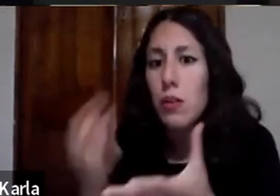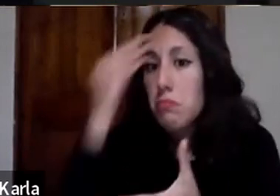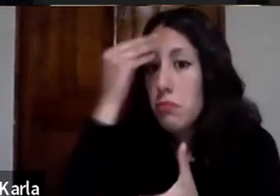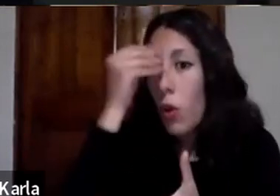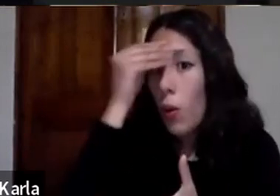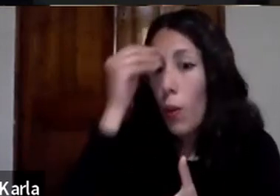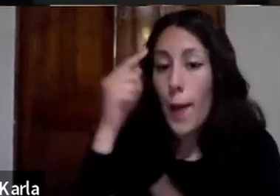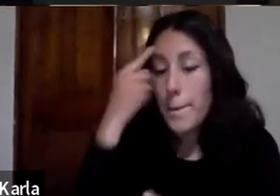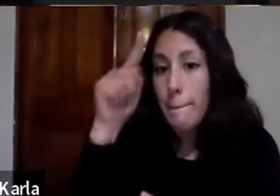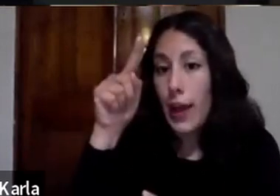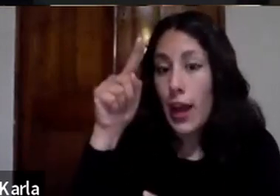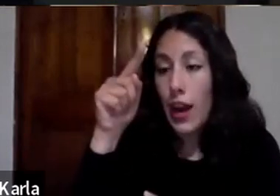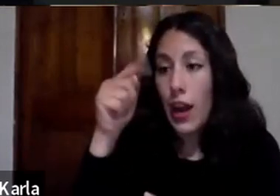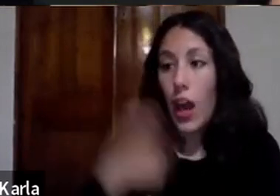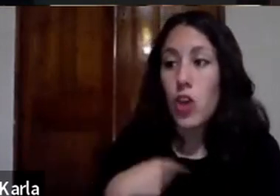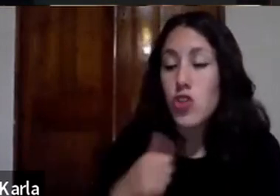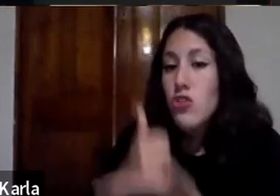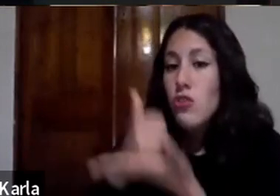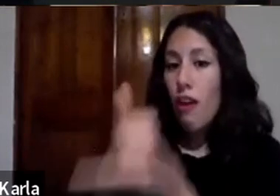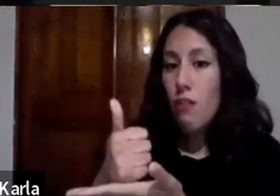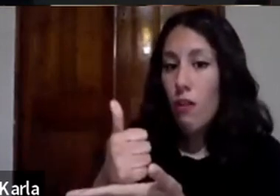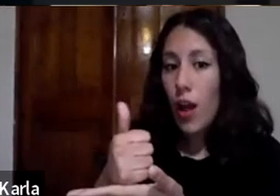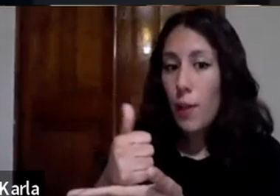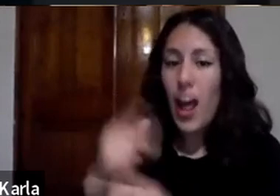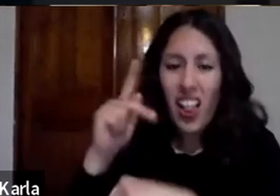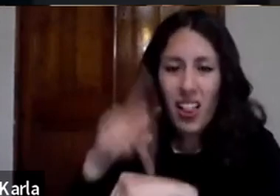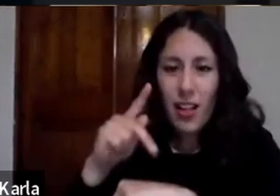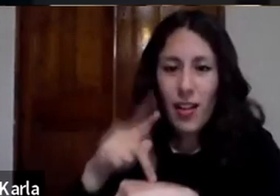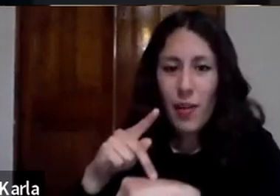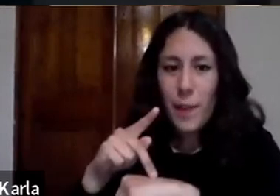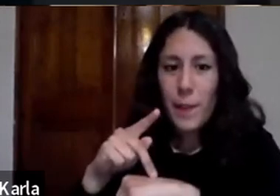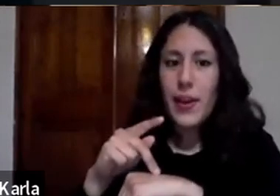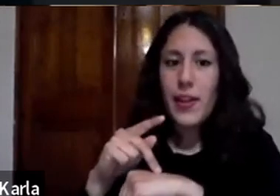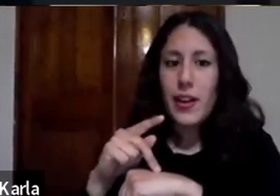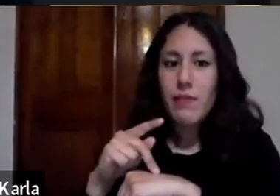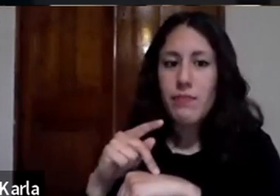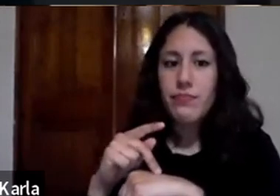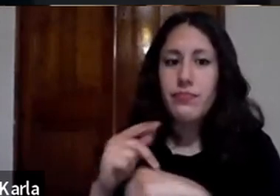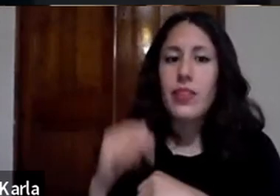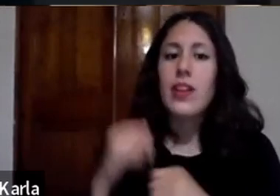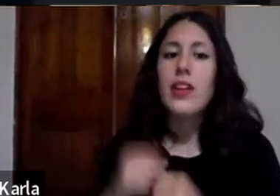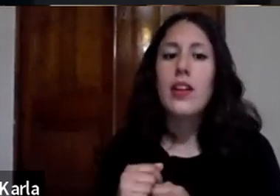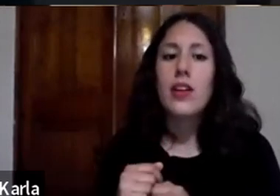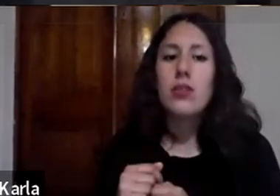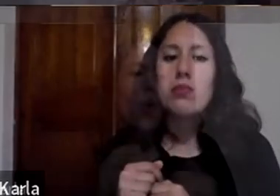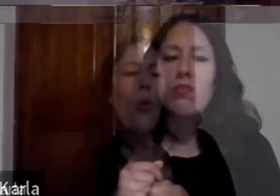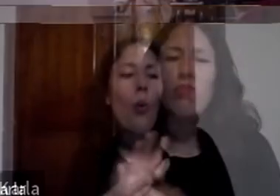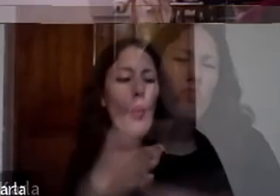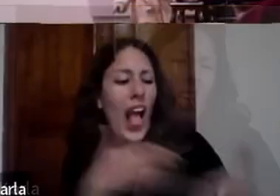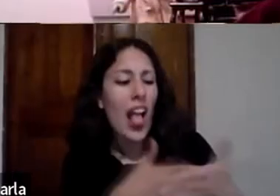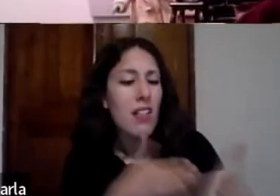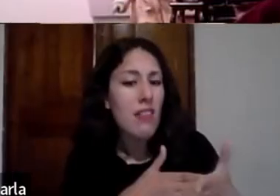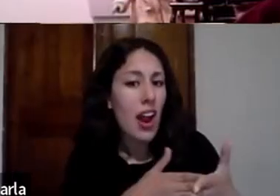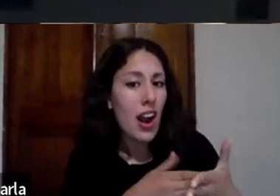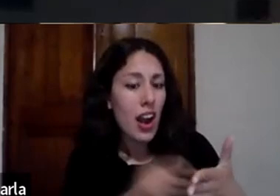piedra de edificación, verdad? Y no ser una piedra de acusación, una piedra negativa, una piedra de enfermedad, una piedra de desánimo. ¿Qué a